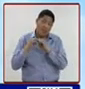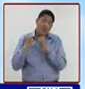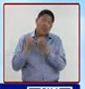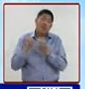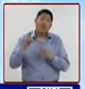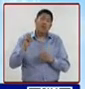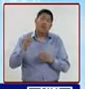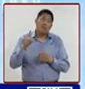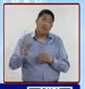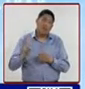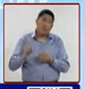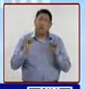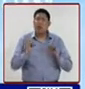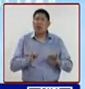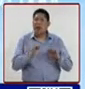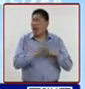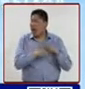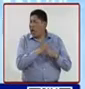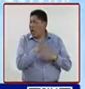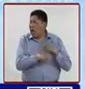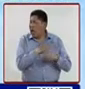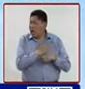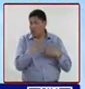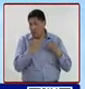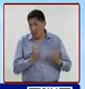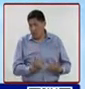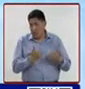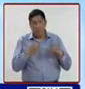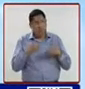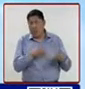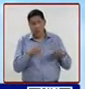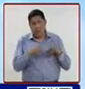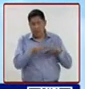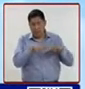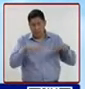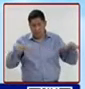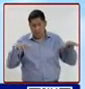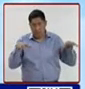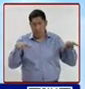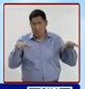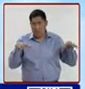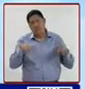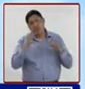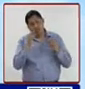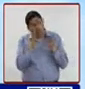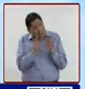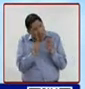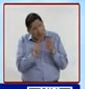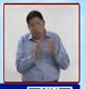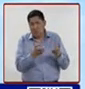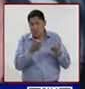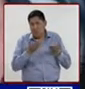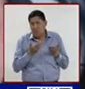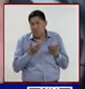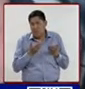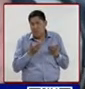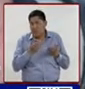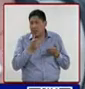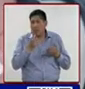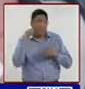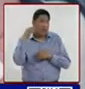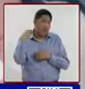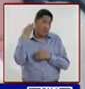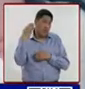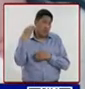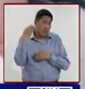Club Vélez Arfiel, y ahora en esta oportunidad también se está dando estos tablones pequeños, a un pedacito, a los hinchas del Bolívar.